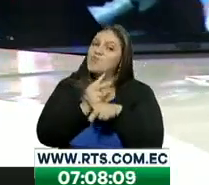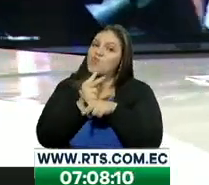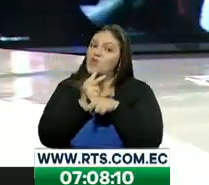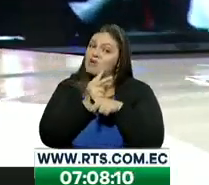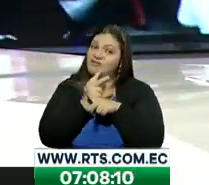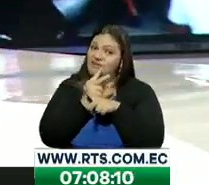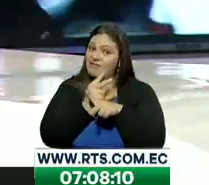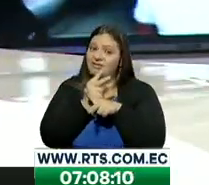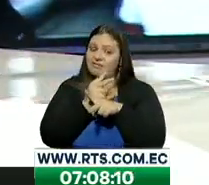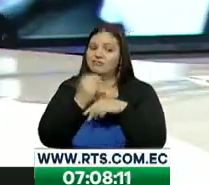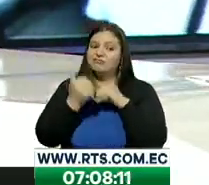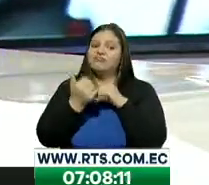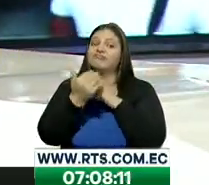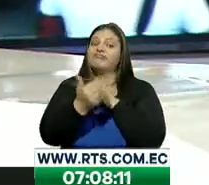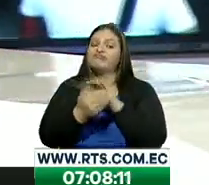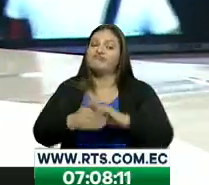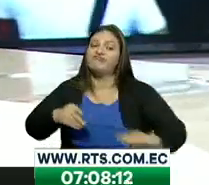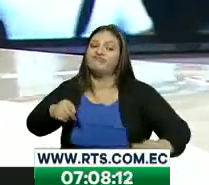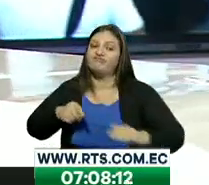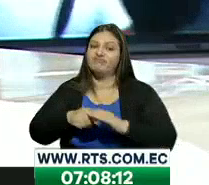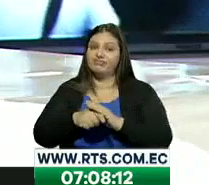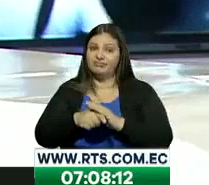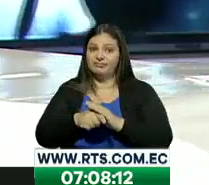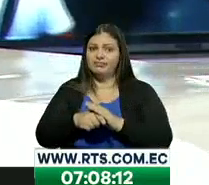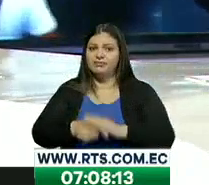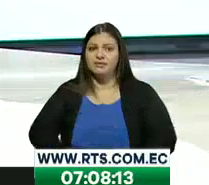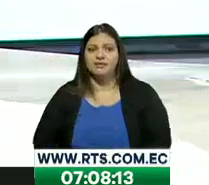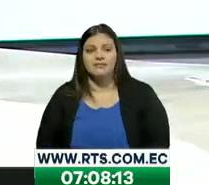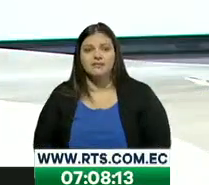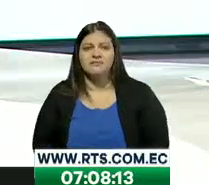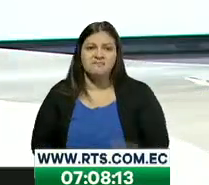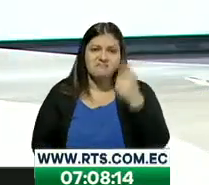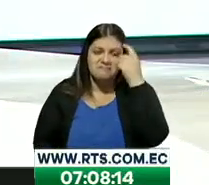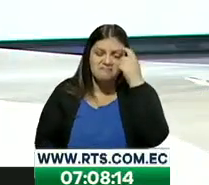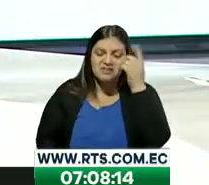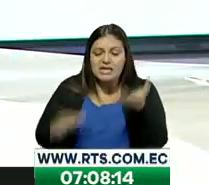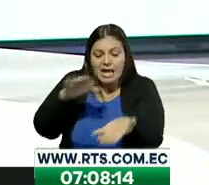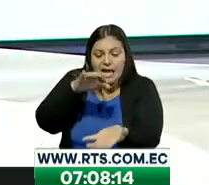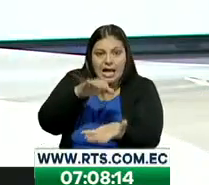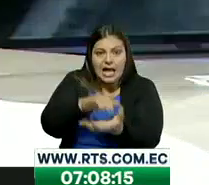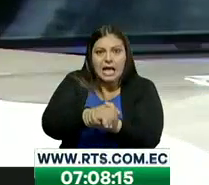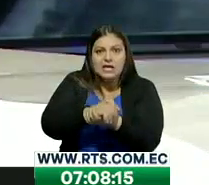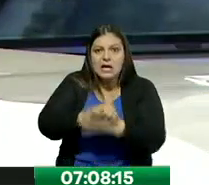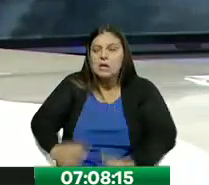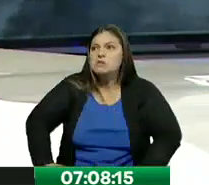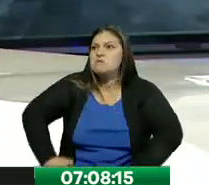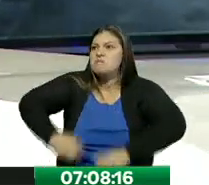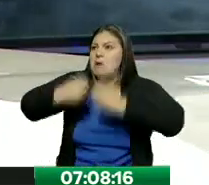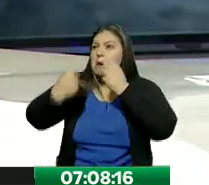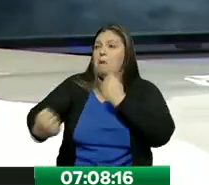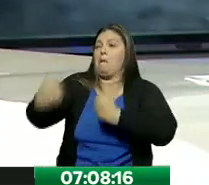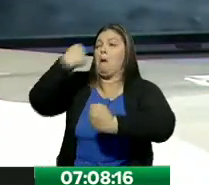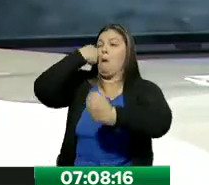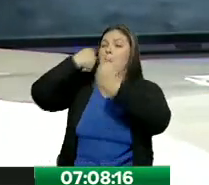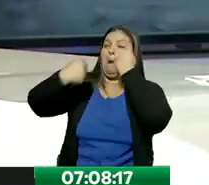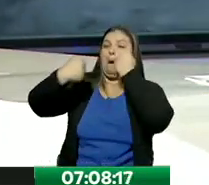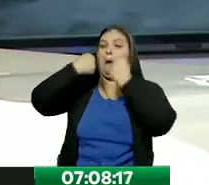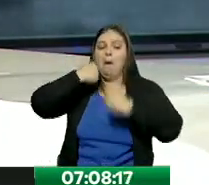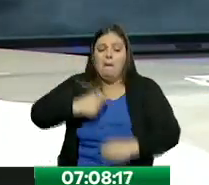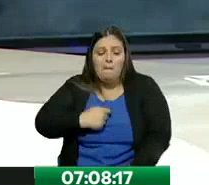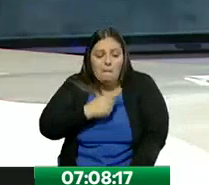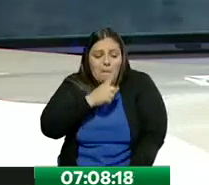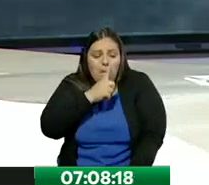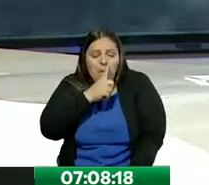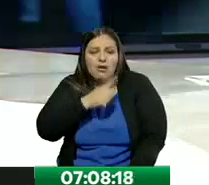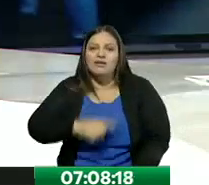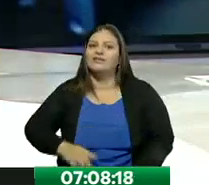de situaciones, como por ejemplo este tipo execrable, el acto que ha hecho, ¿no? Totalmente fuera de contexto, fuera de forma, de los cánones normales. Y ellas